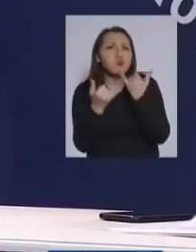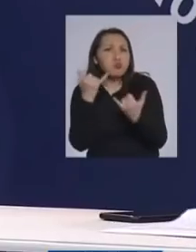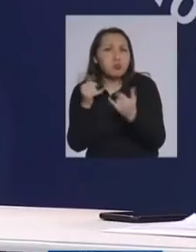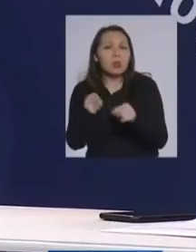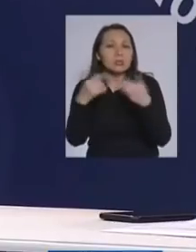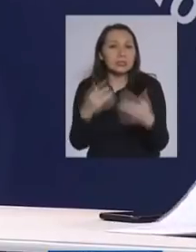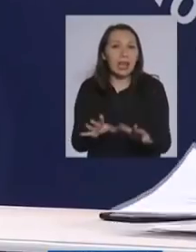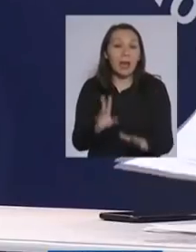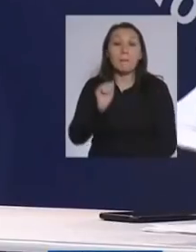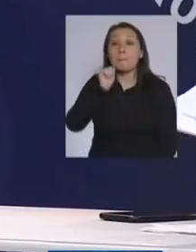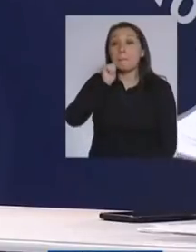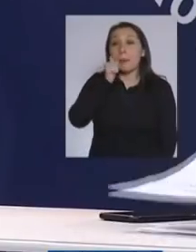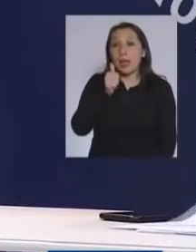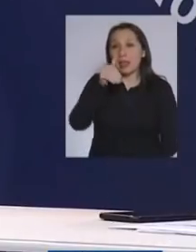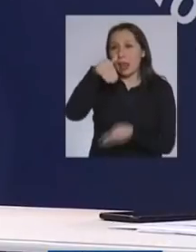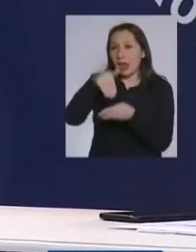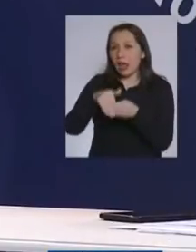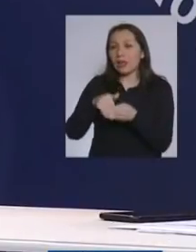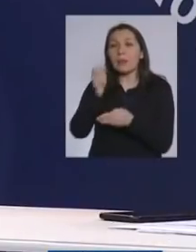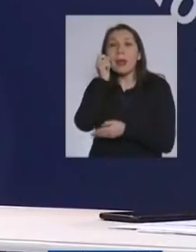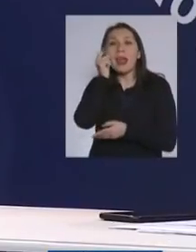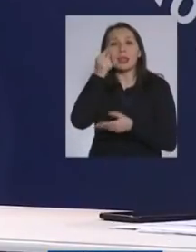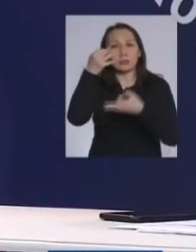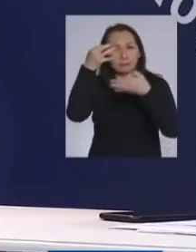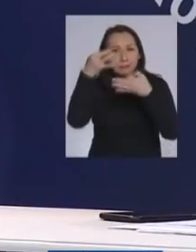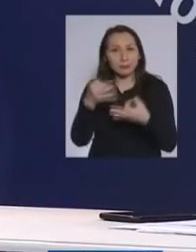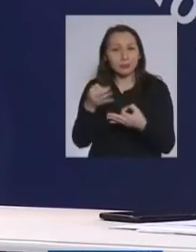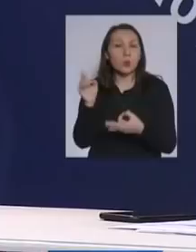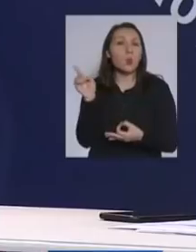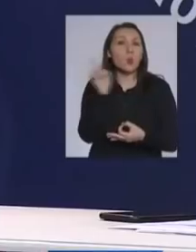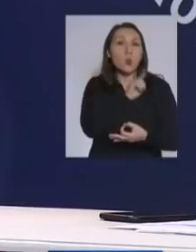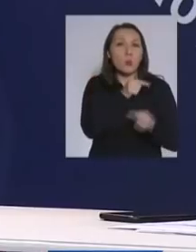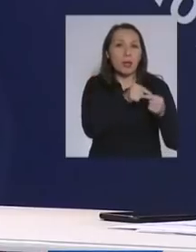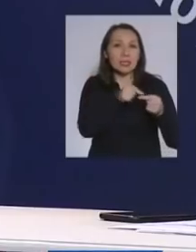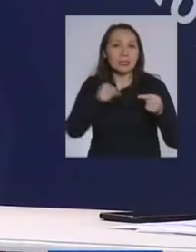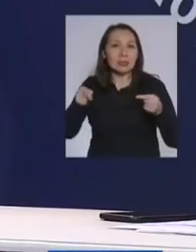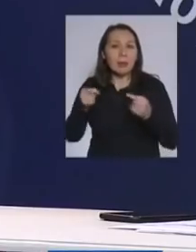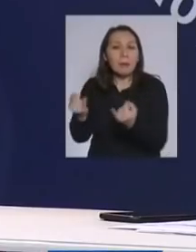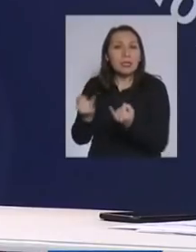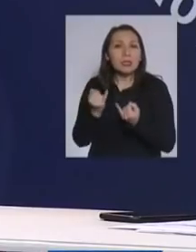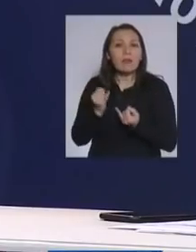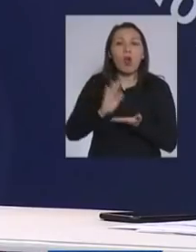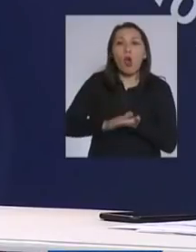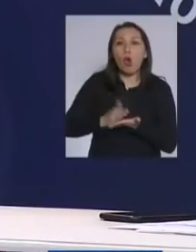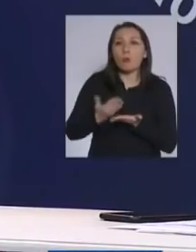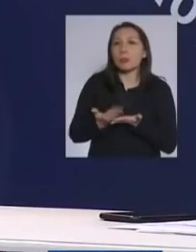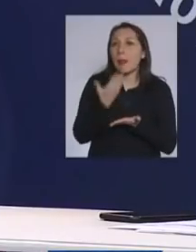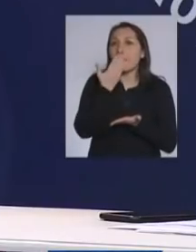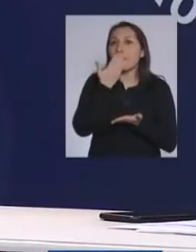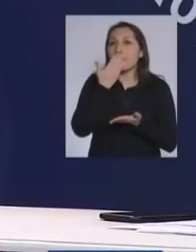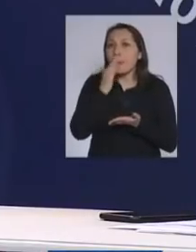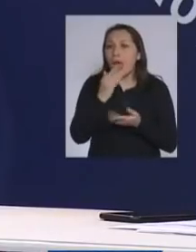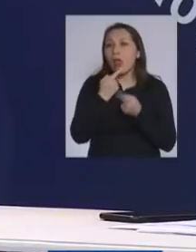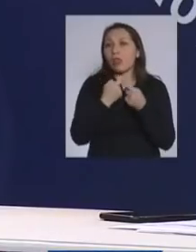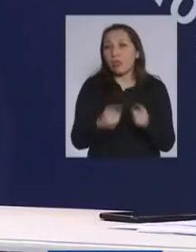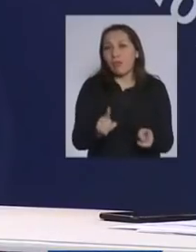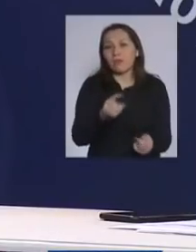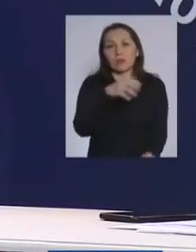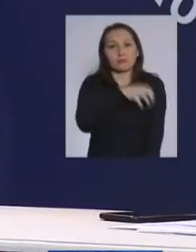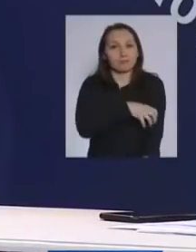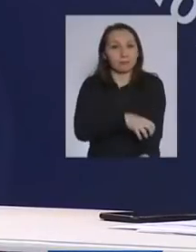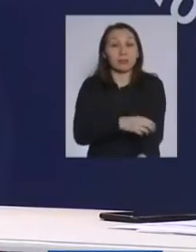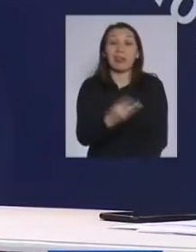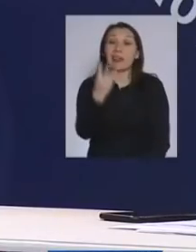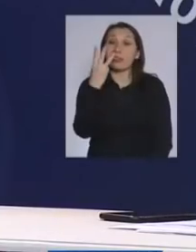este día, ya el día de mañana, en la tarde, vamos a tener el informe de la última semana para poder saber cómo ha ido mejorando las distintas regiones. Pero esas son las